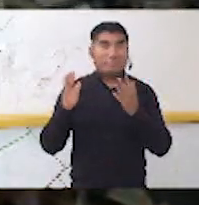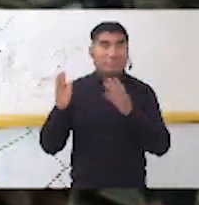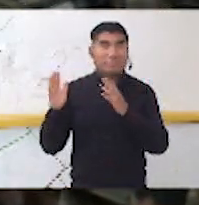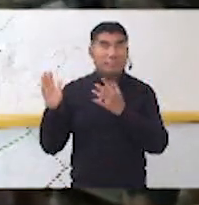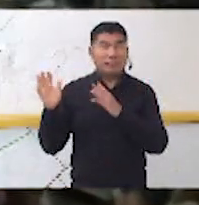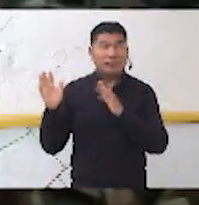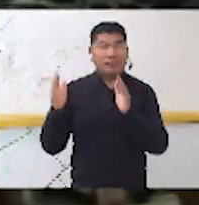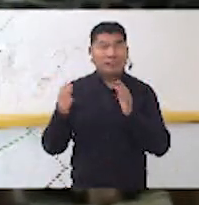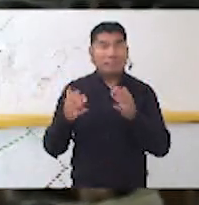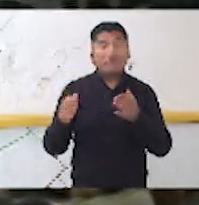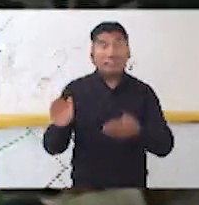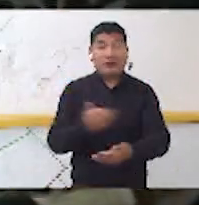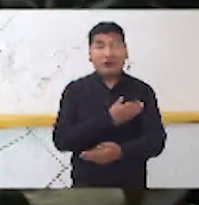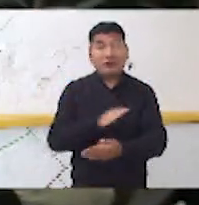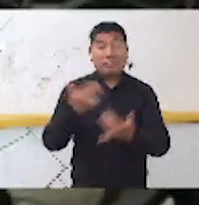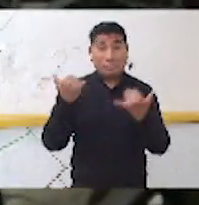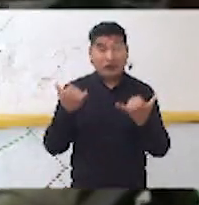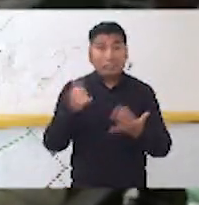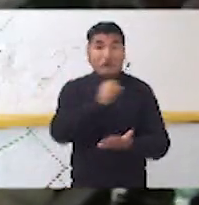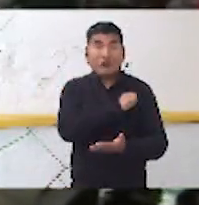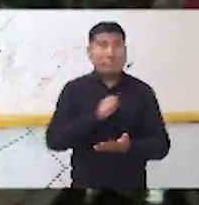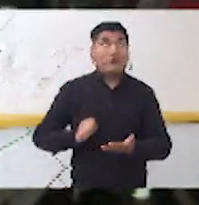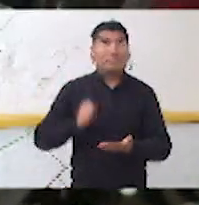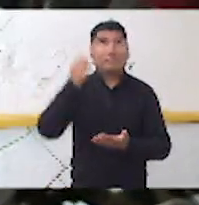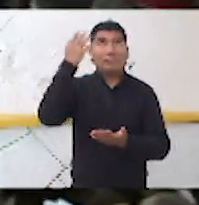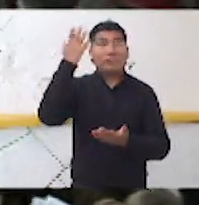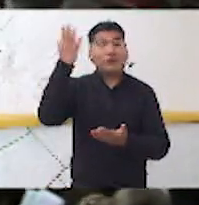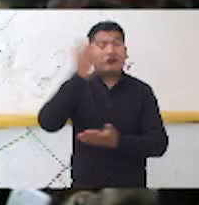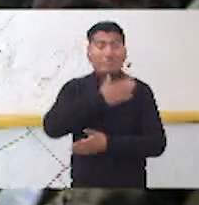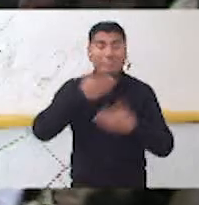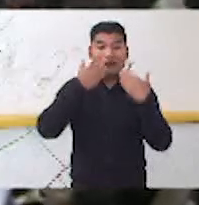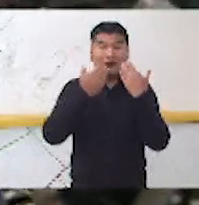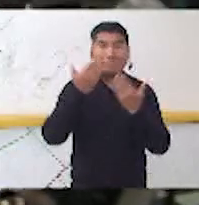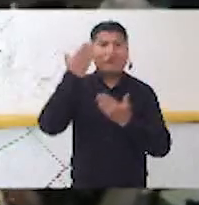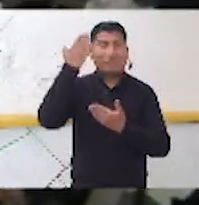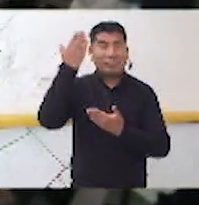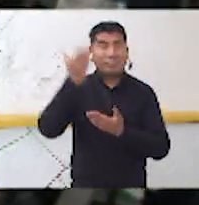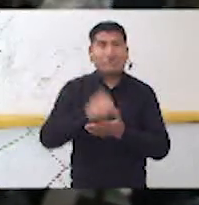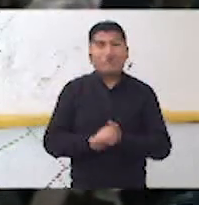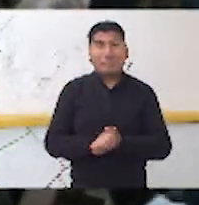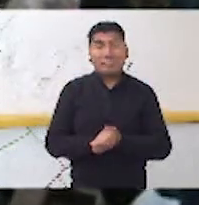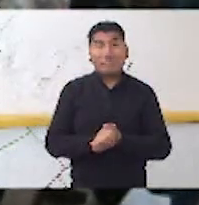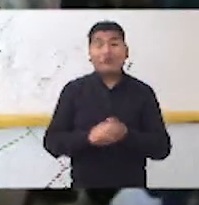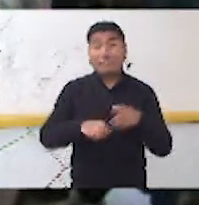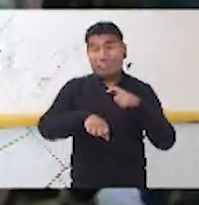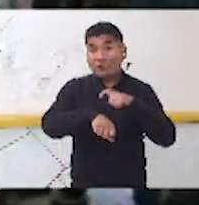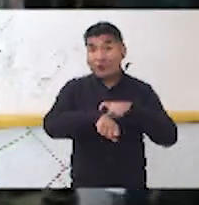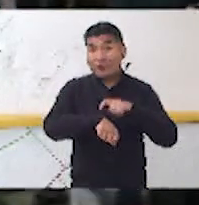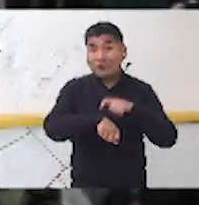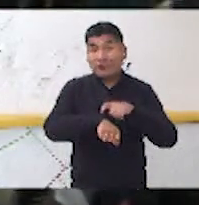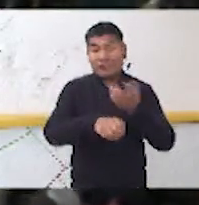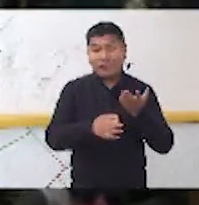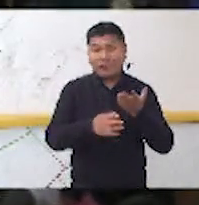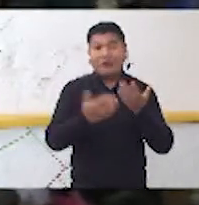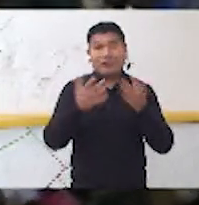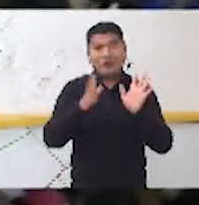Hoy, Señor, te damos gracias. En este momento se ha presentado a